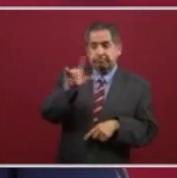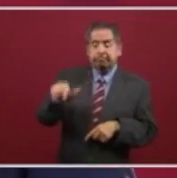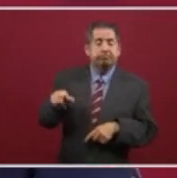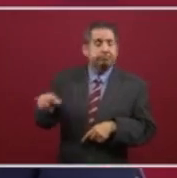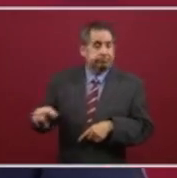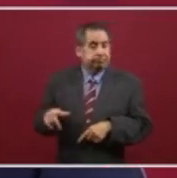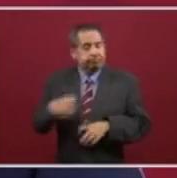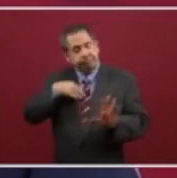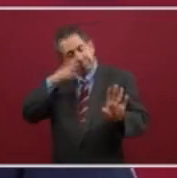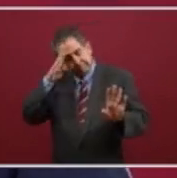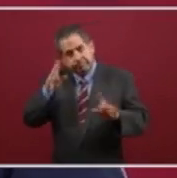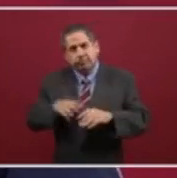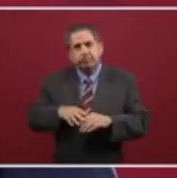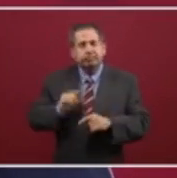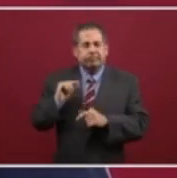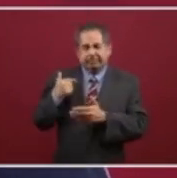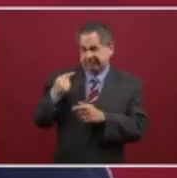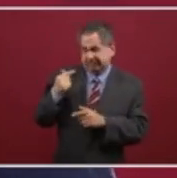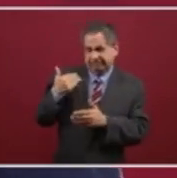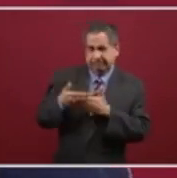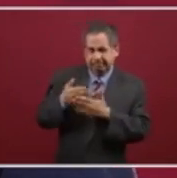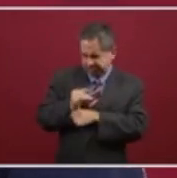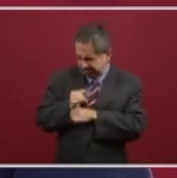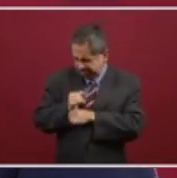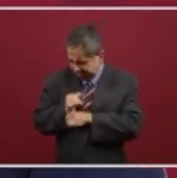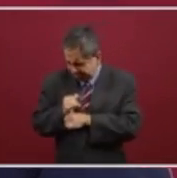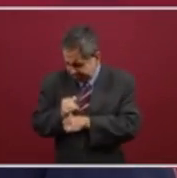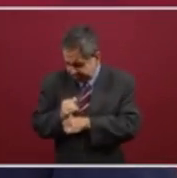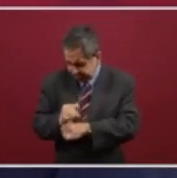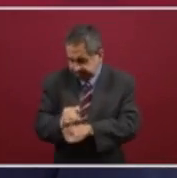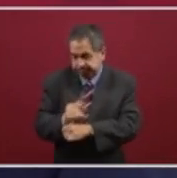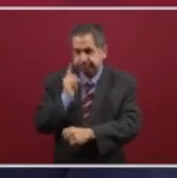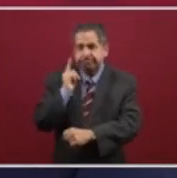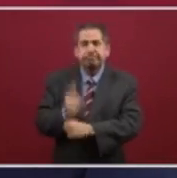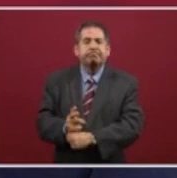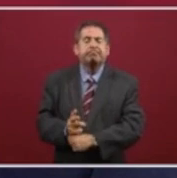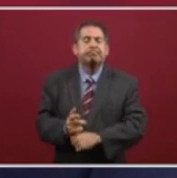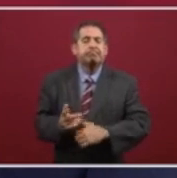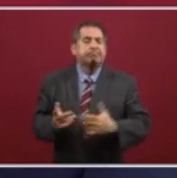en investigaciones se ha